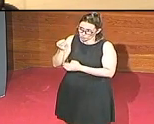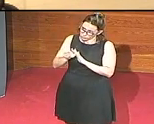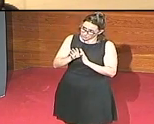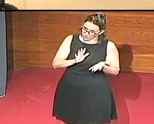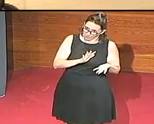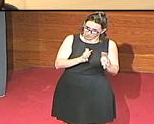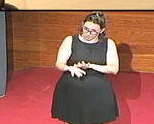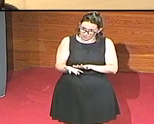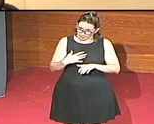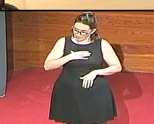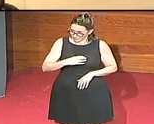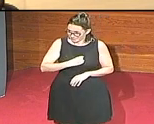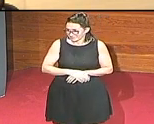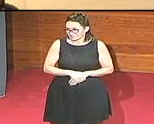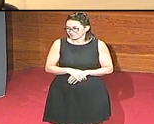gracias